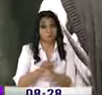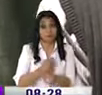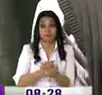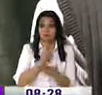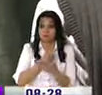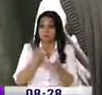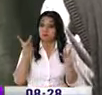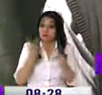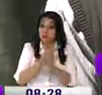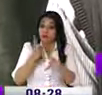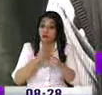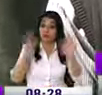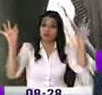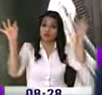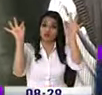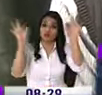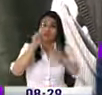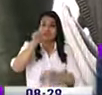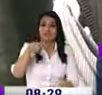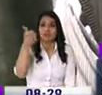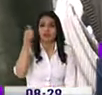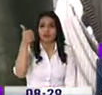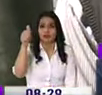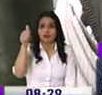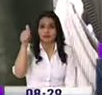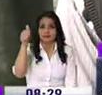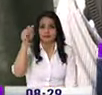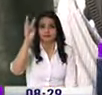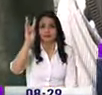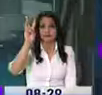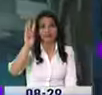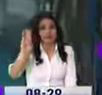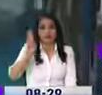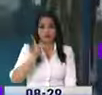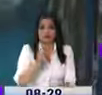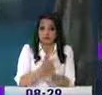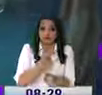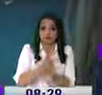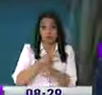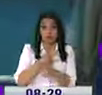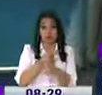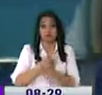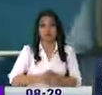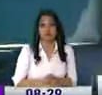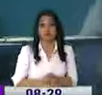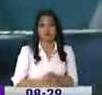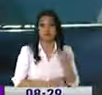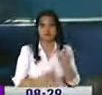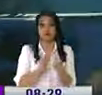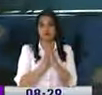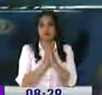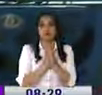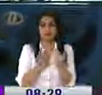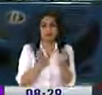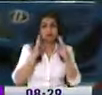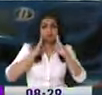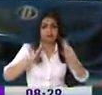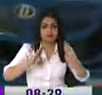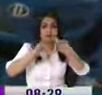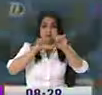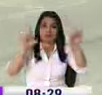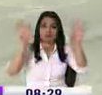corriente de 110 voltios. Entonces hay que tener cuidado. Los moradores solicitan la inmediata atención de la empresa